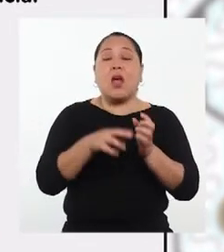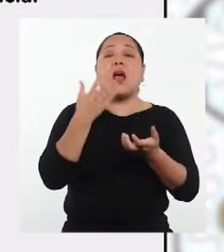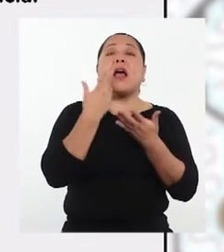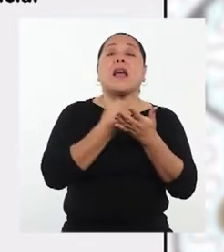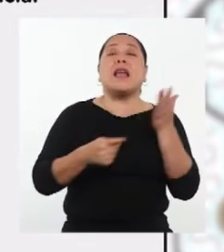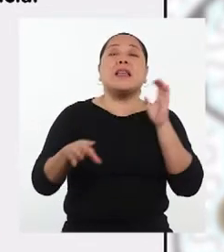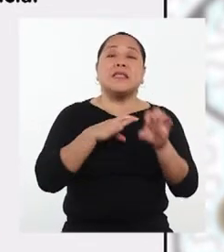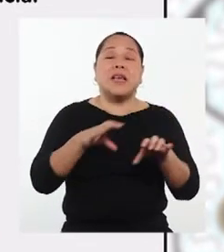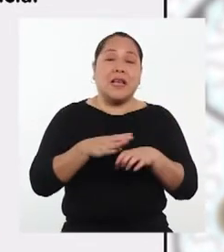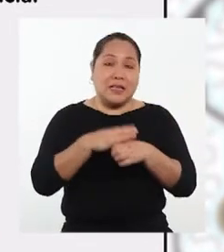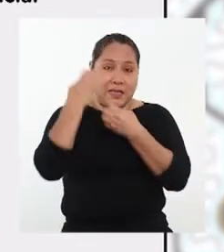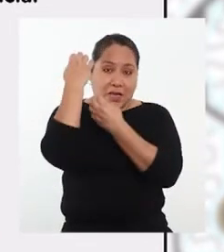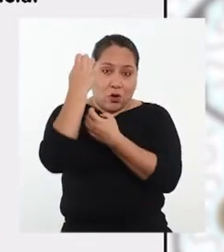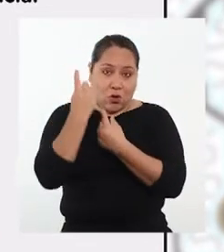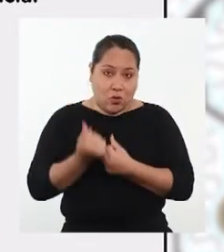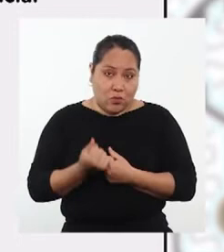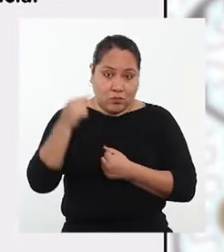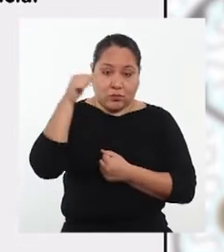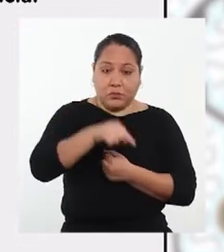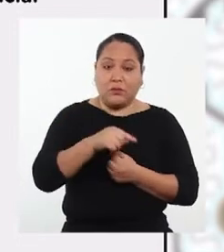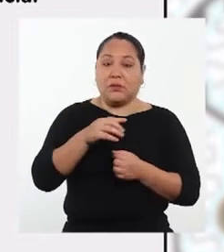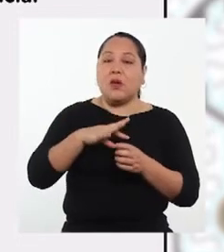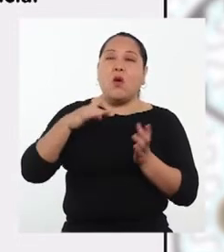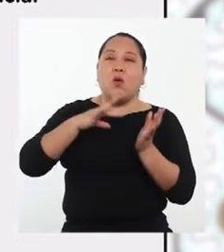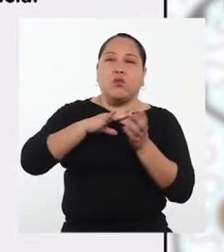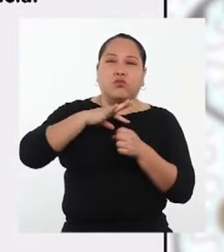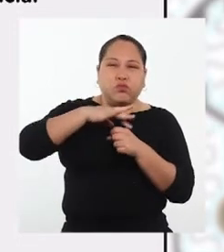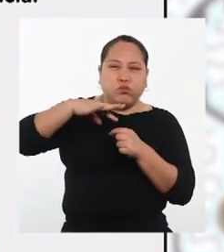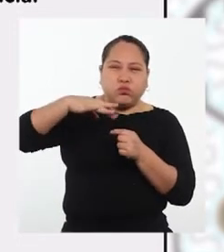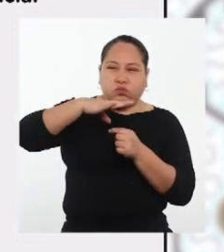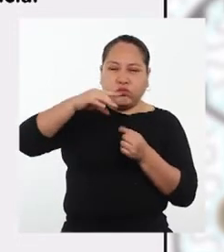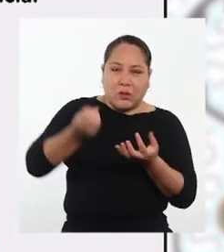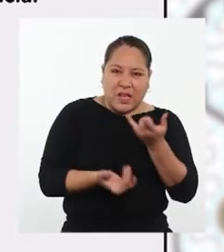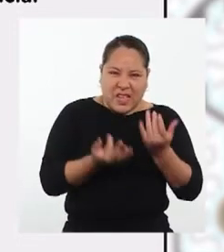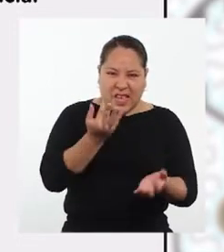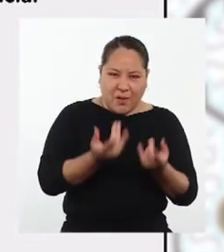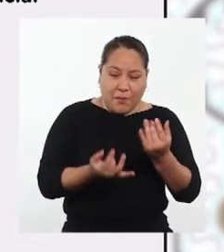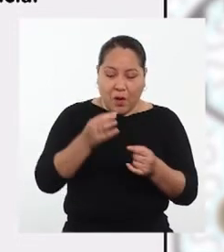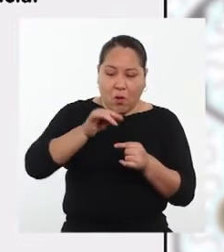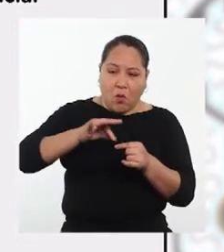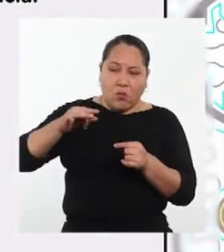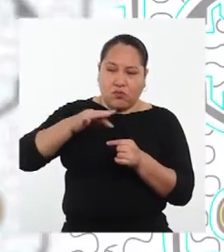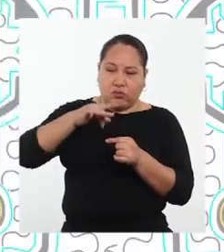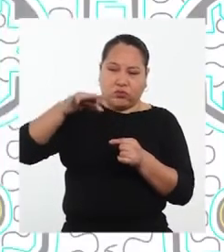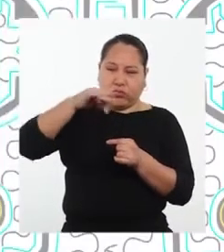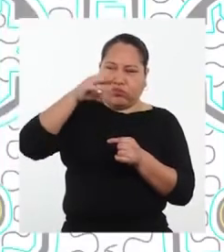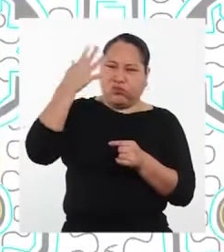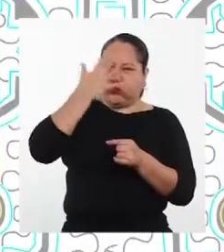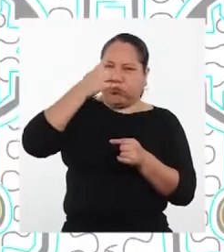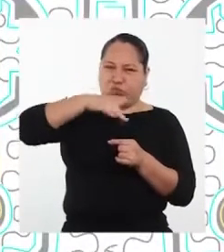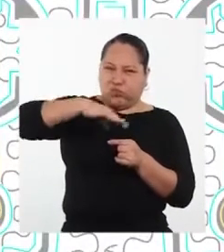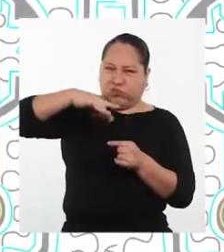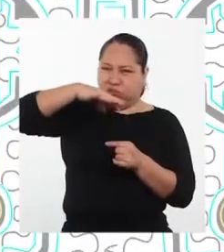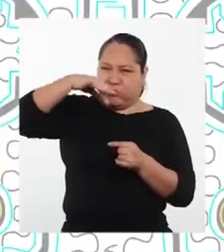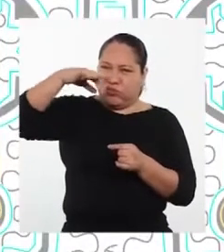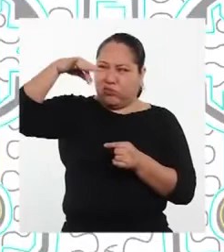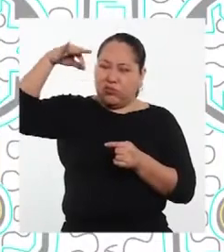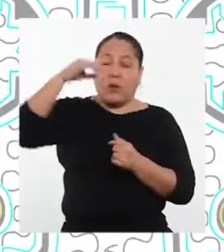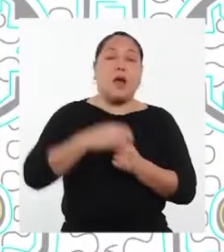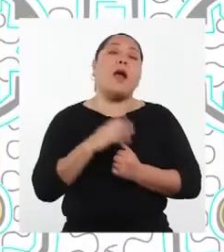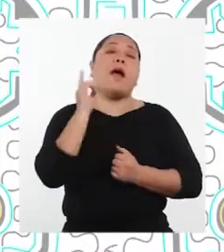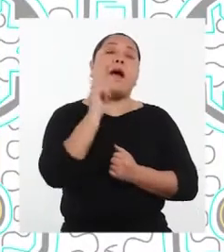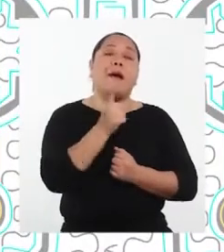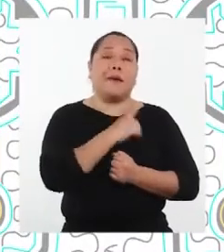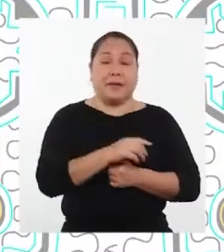las actividades económicas que emiten gases por la quema de combustibles. Exactamente. Entonces,